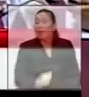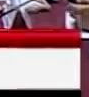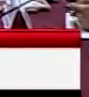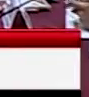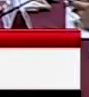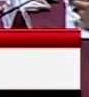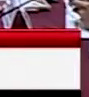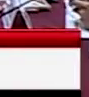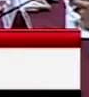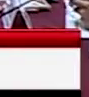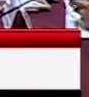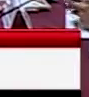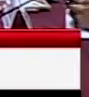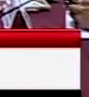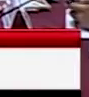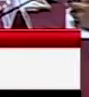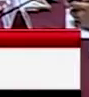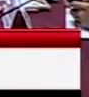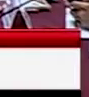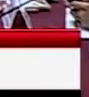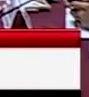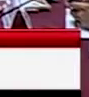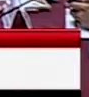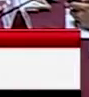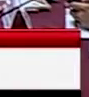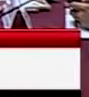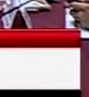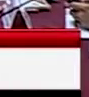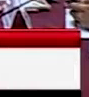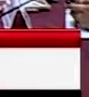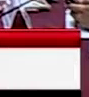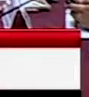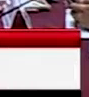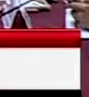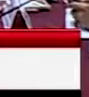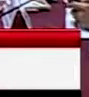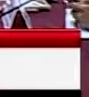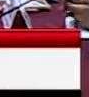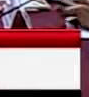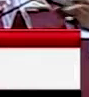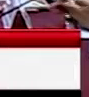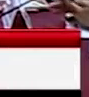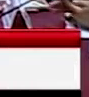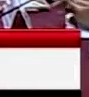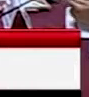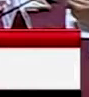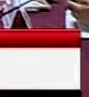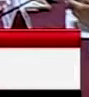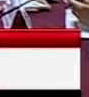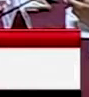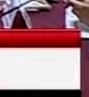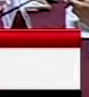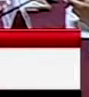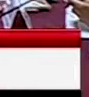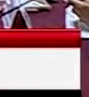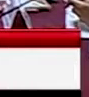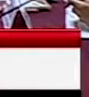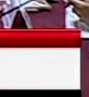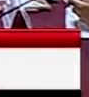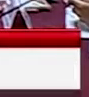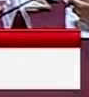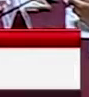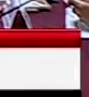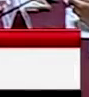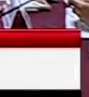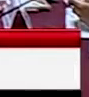no quería ser presidente de que se pongan a libia realidad del despacho salió una empresa de la oralidad